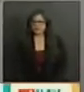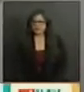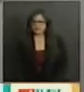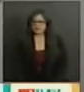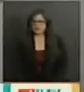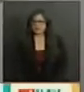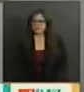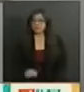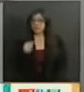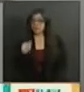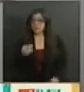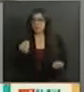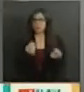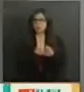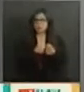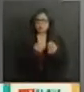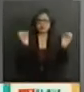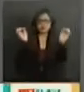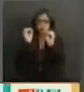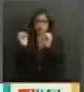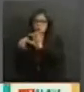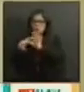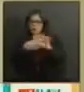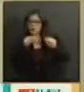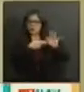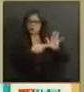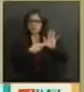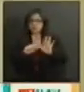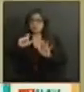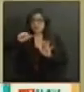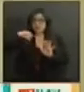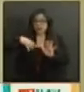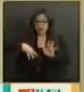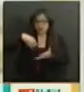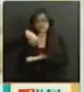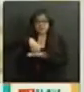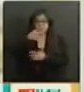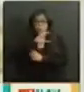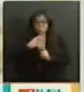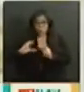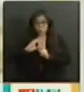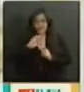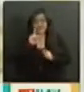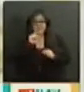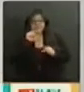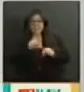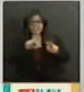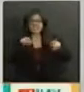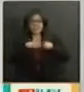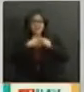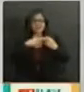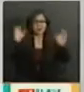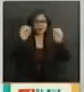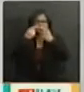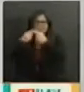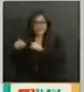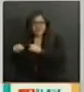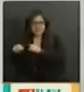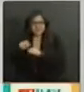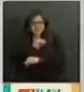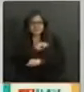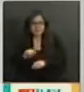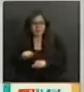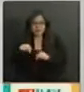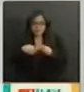Ahora, habido mucha polémica en torno a esta exposición. Yo creo que el GAM es un centro cultural que genera eso, genera polémica, y siempre ha sido así. Por lo tanto, esta